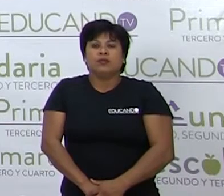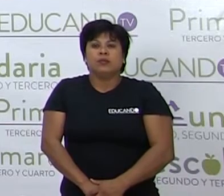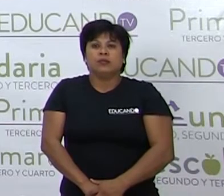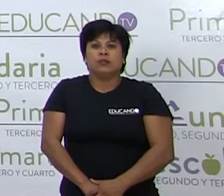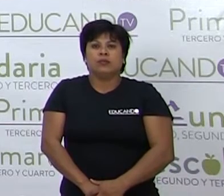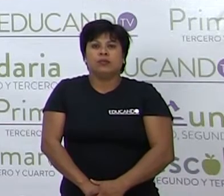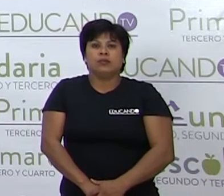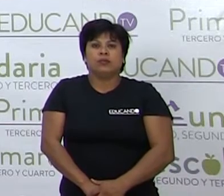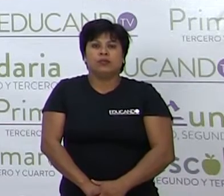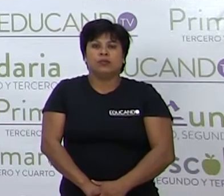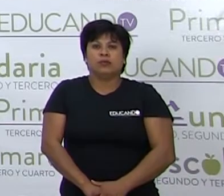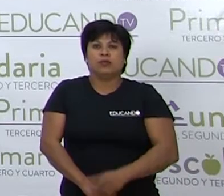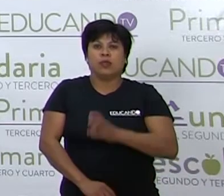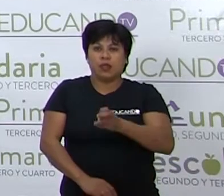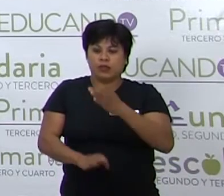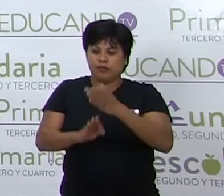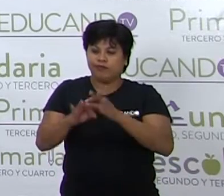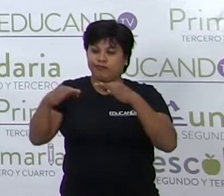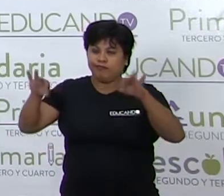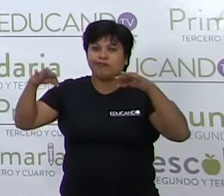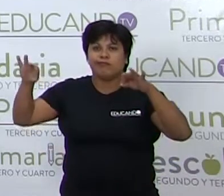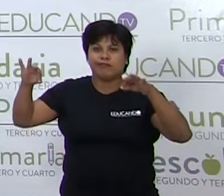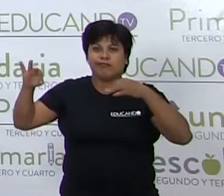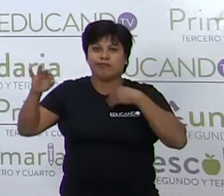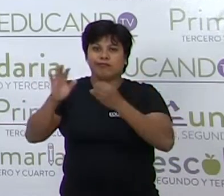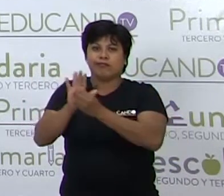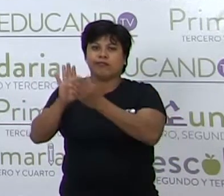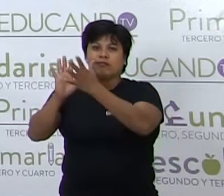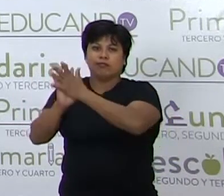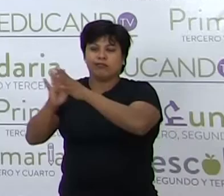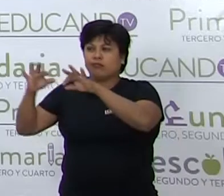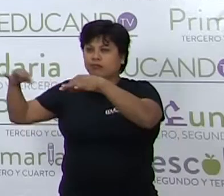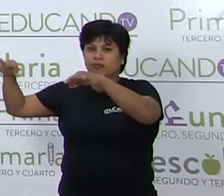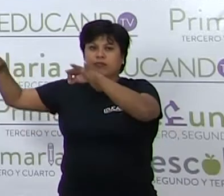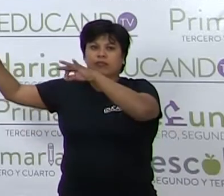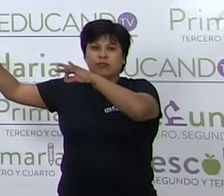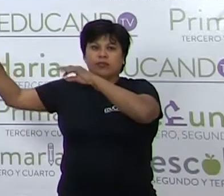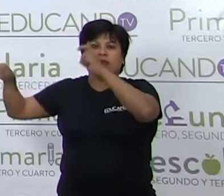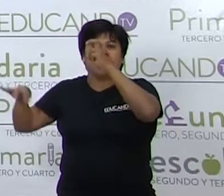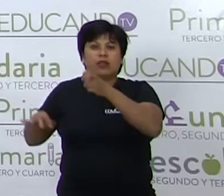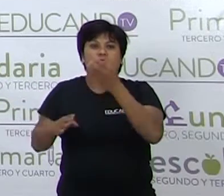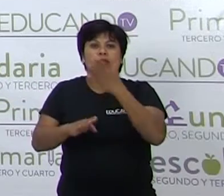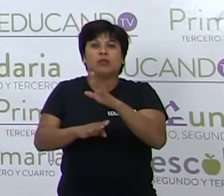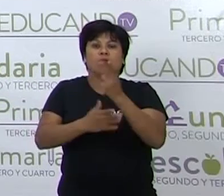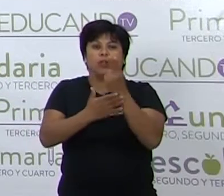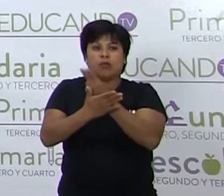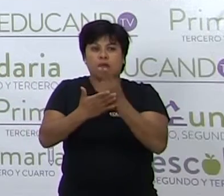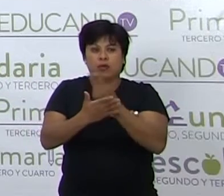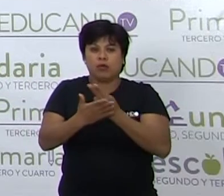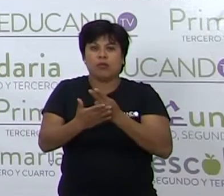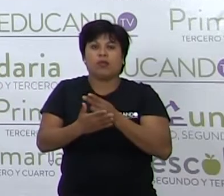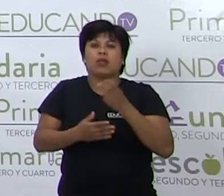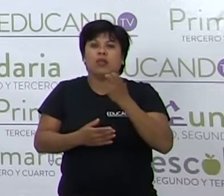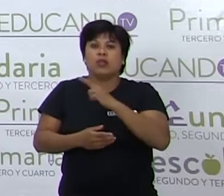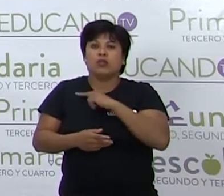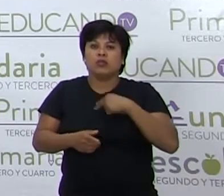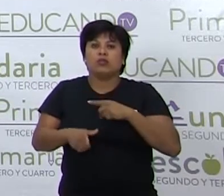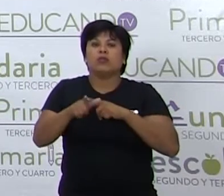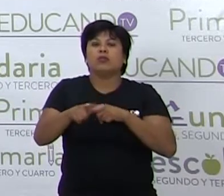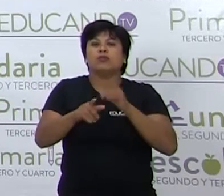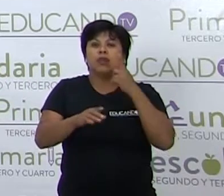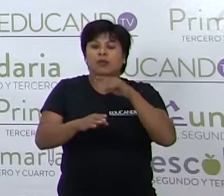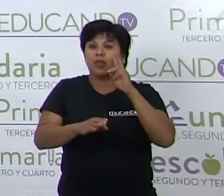pegar la lámina voy a pegarla sobre esta sobre este dibujo y vamos a contestarla